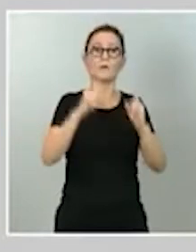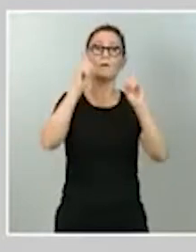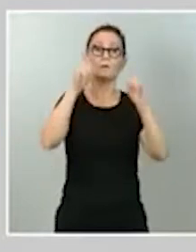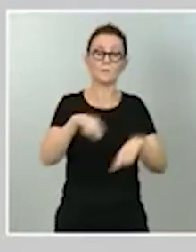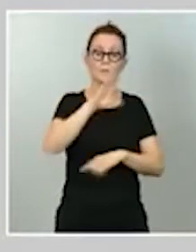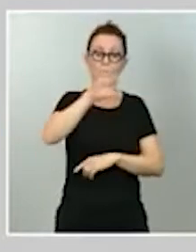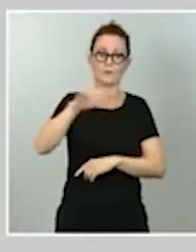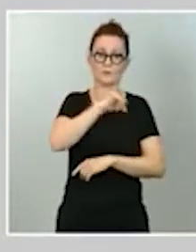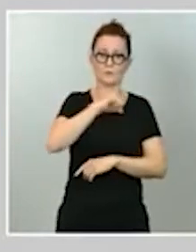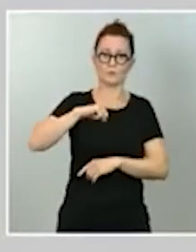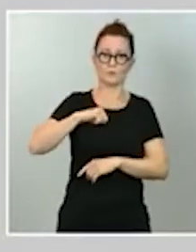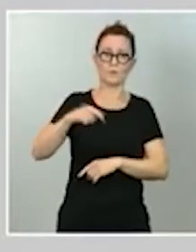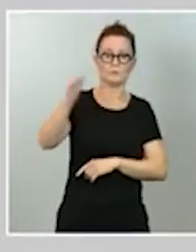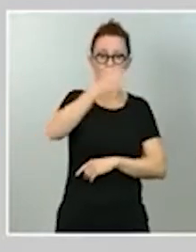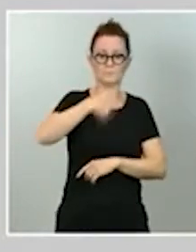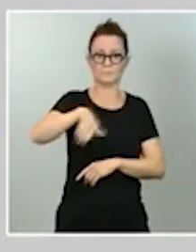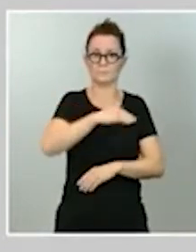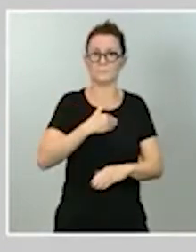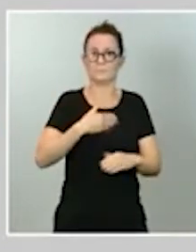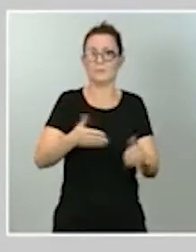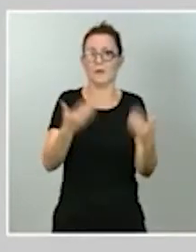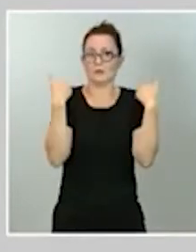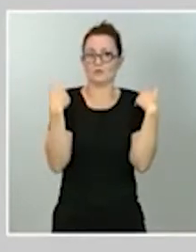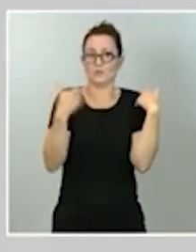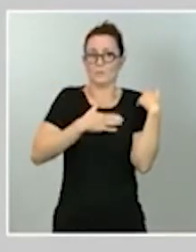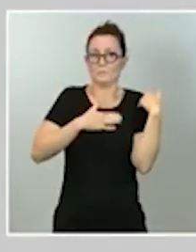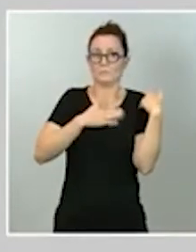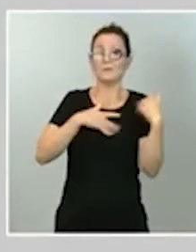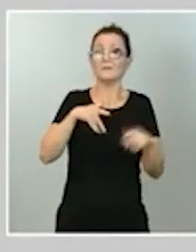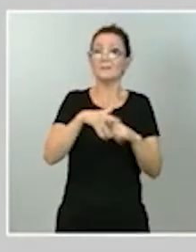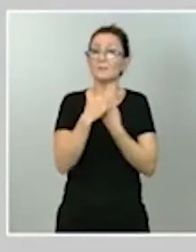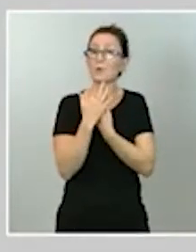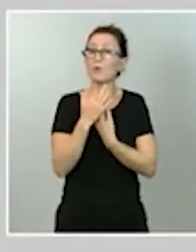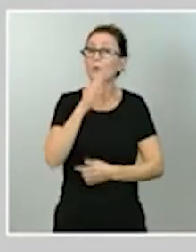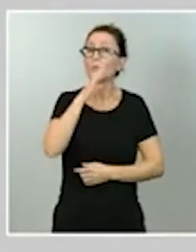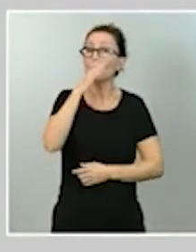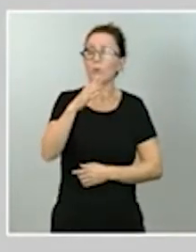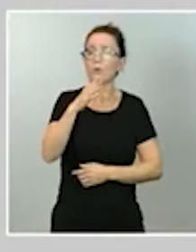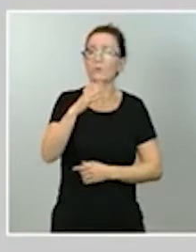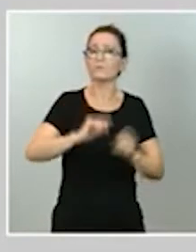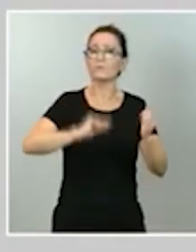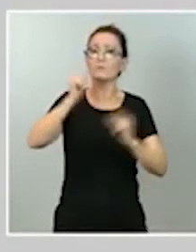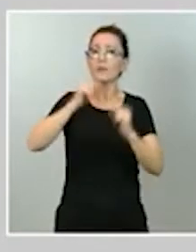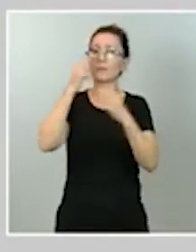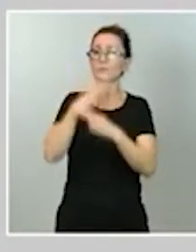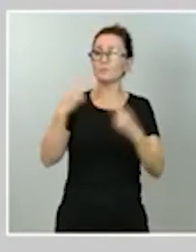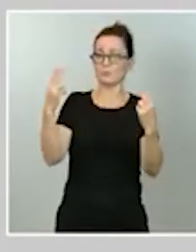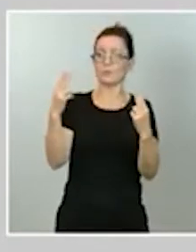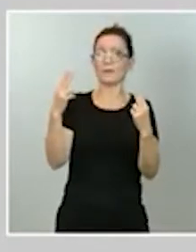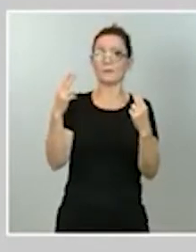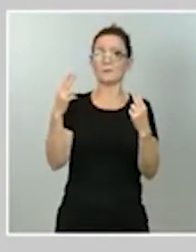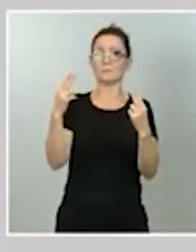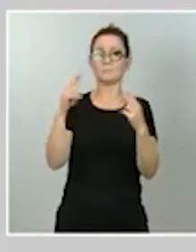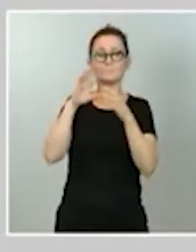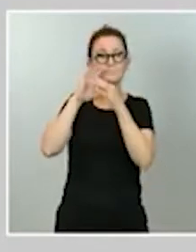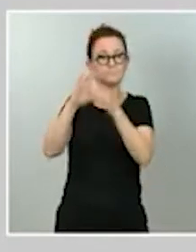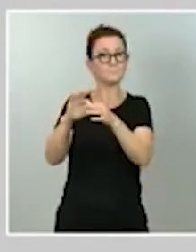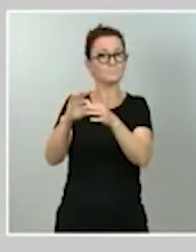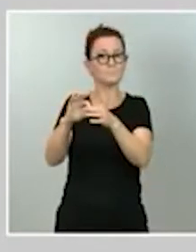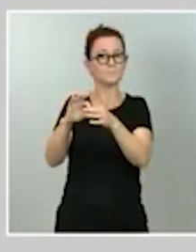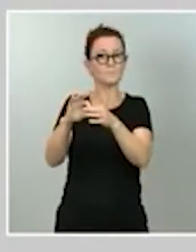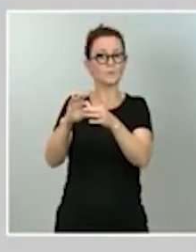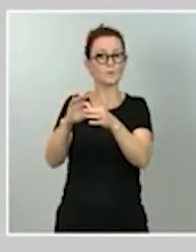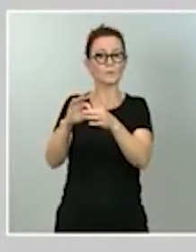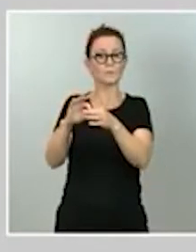esta circunstancia se produce para que las finanzas públicas más directamente relacionadas con esta provisión del